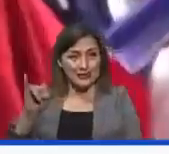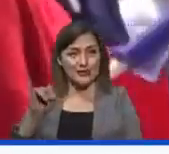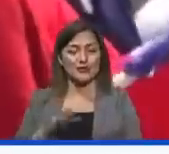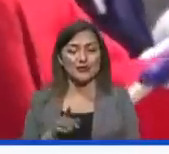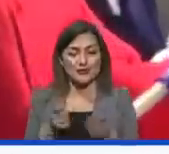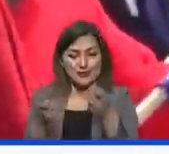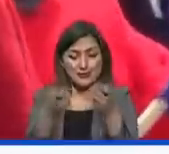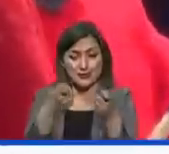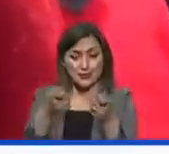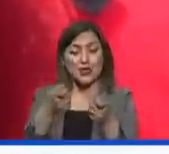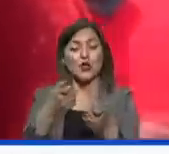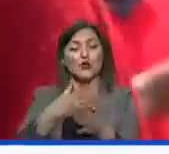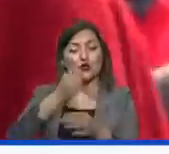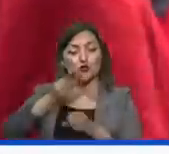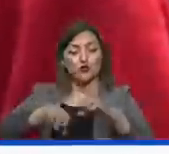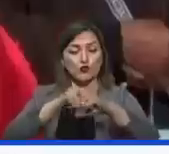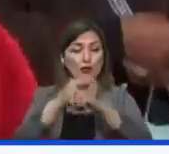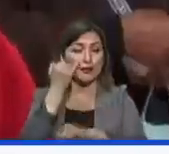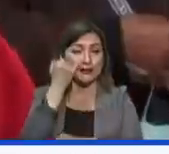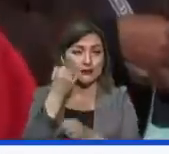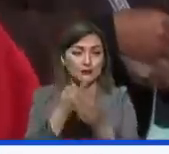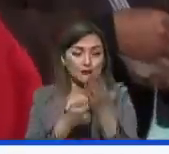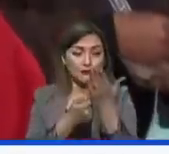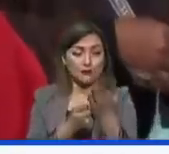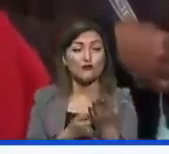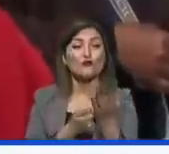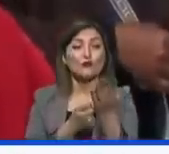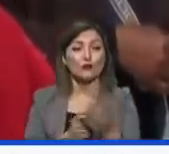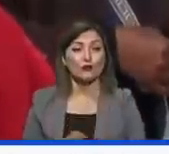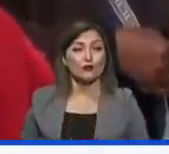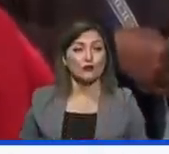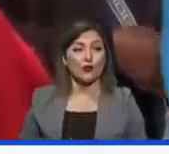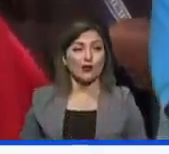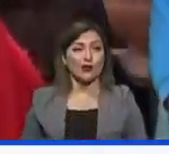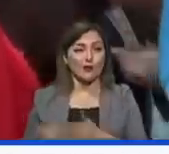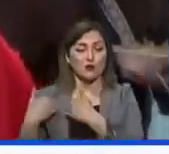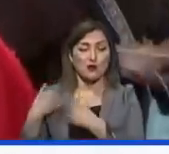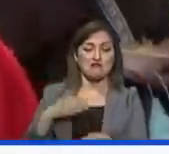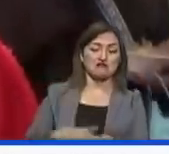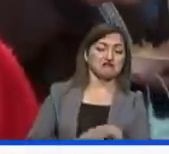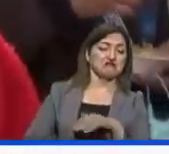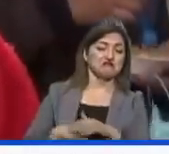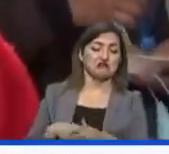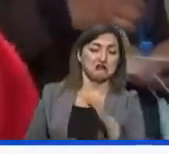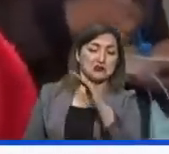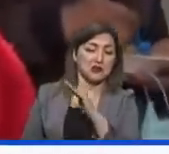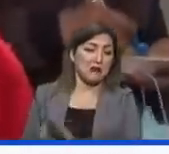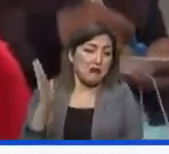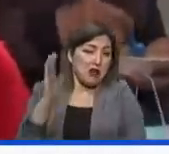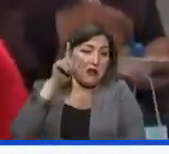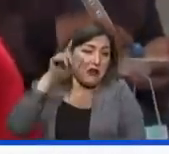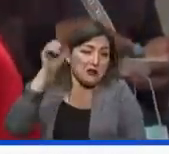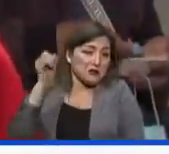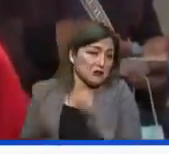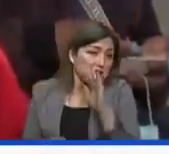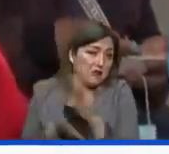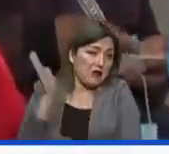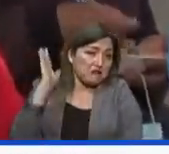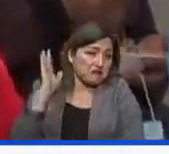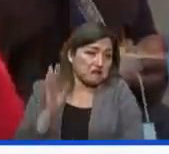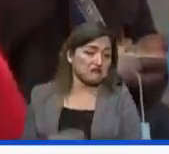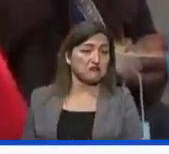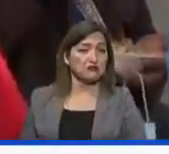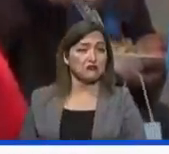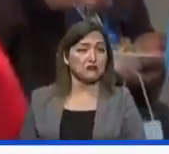analiza las nuevas medidas que adoptará esa responsabilidad y ahora que se va del país lógicamente nada más los